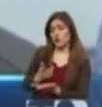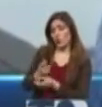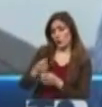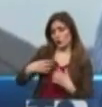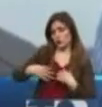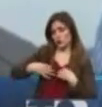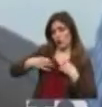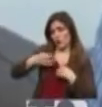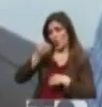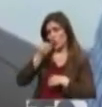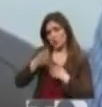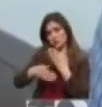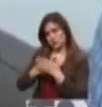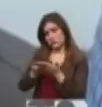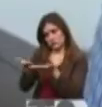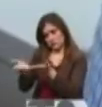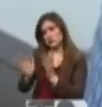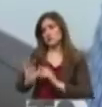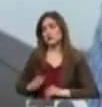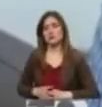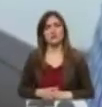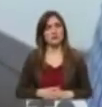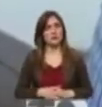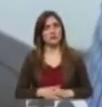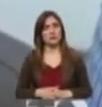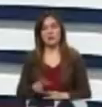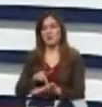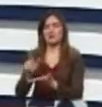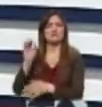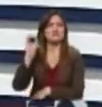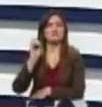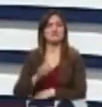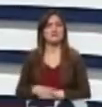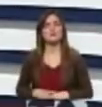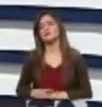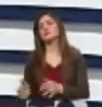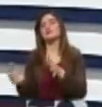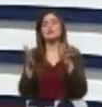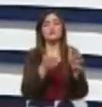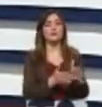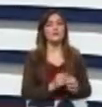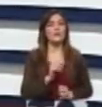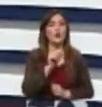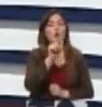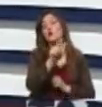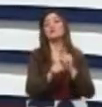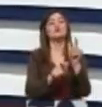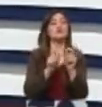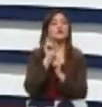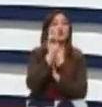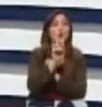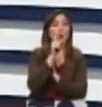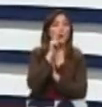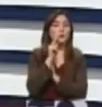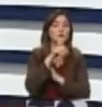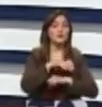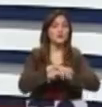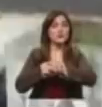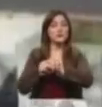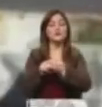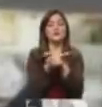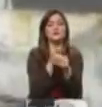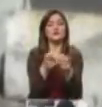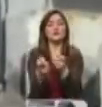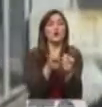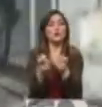dar la comida, todo eso, no he ofrecido nada, pagar nada. Y dos hombres fueron detenidos durante un operativo realizado en